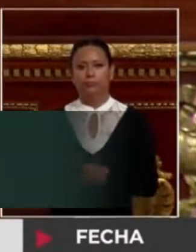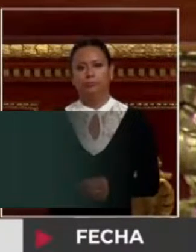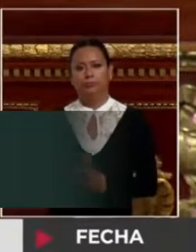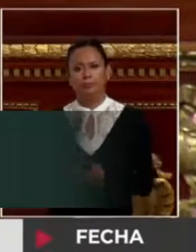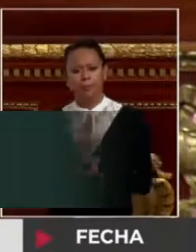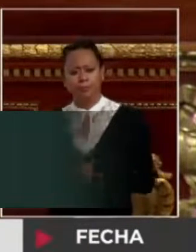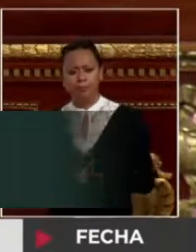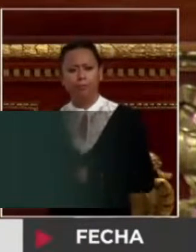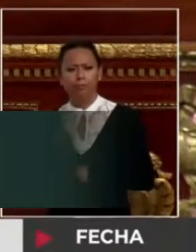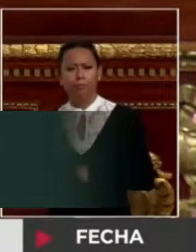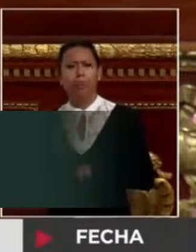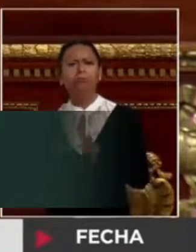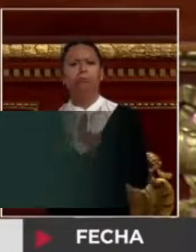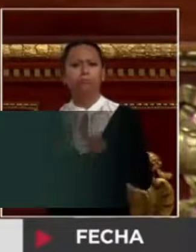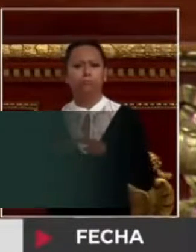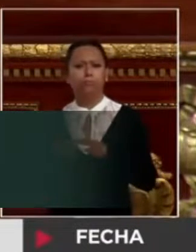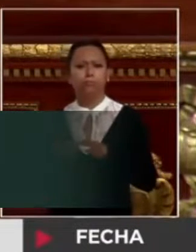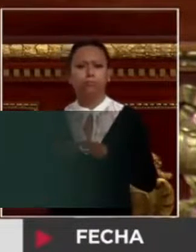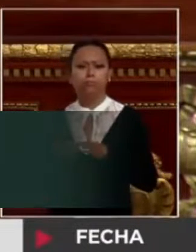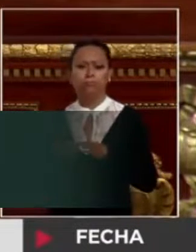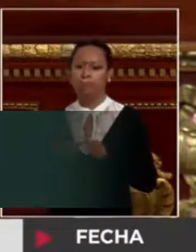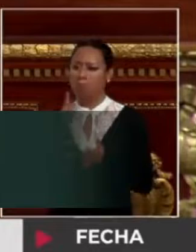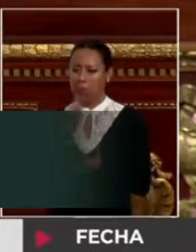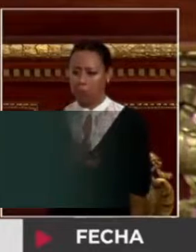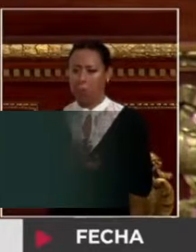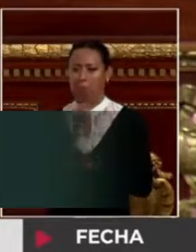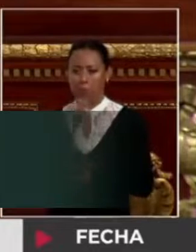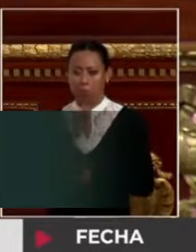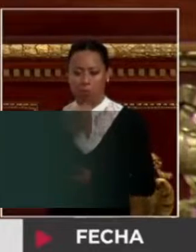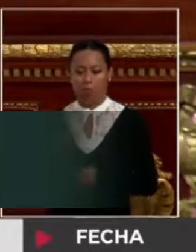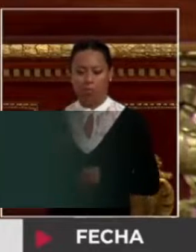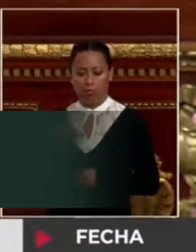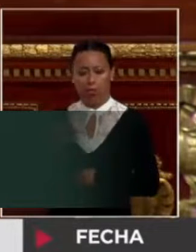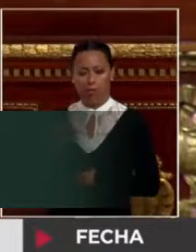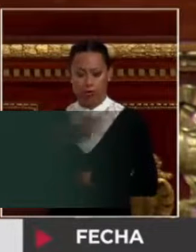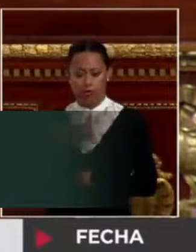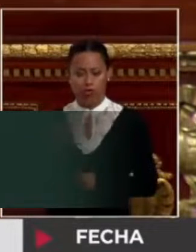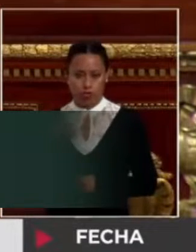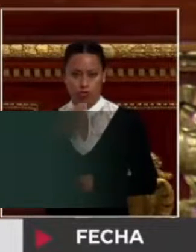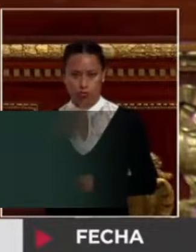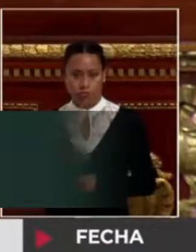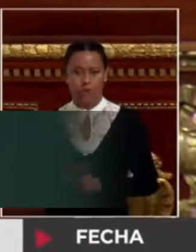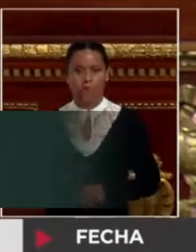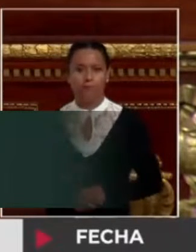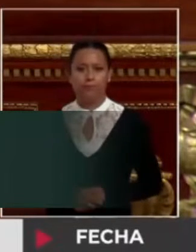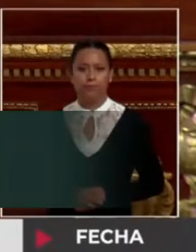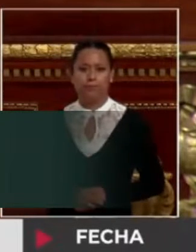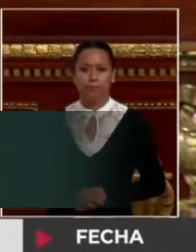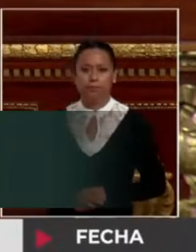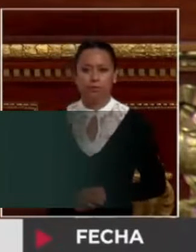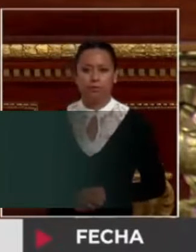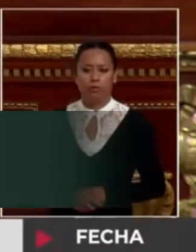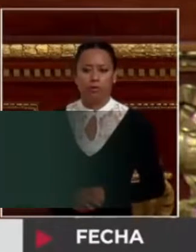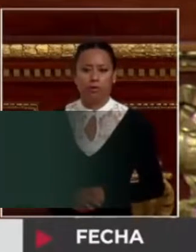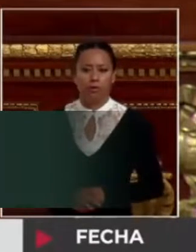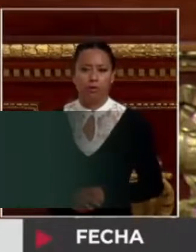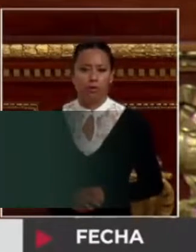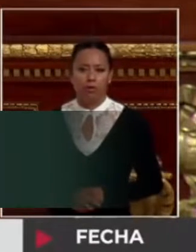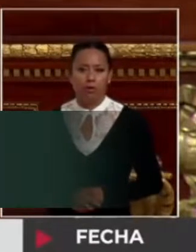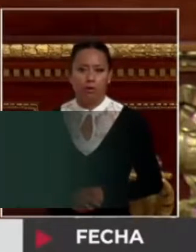su desempeño en conformidad con los principios rectores de la función estatal electoral para que se garanticen a plenitud los